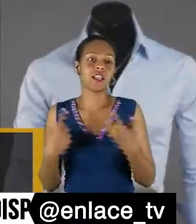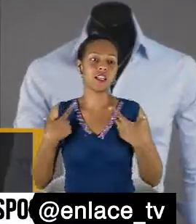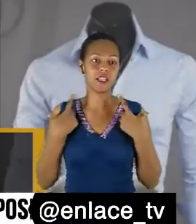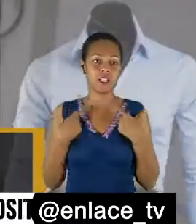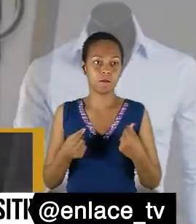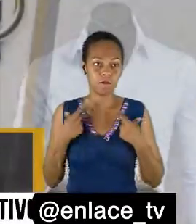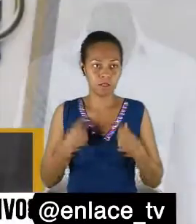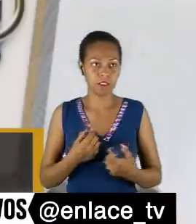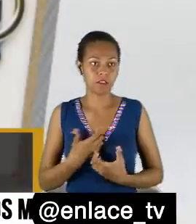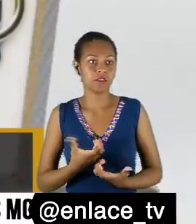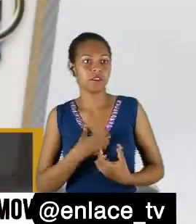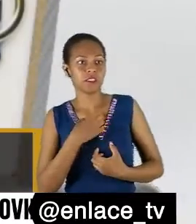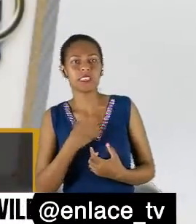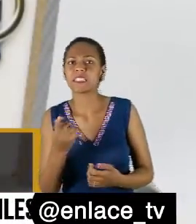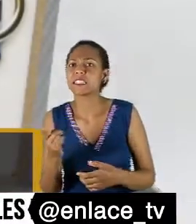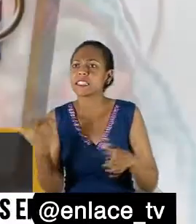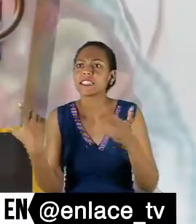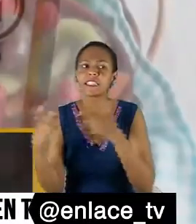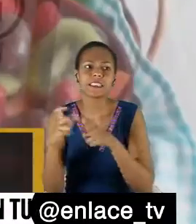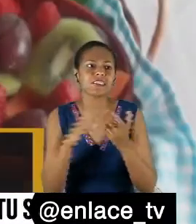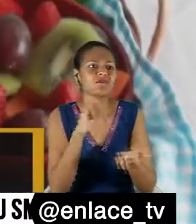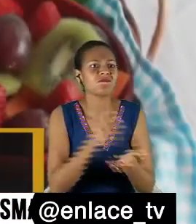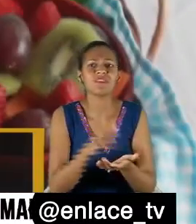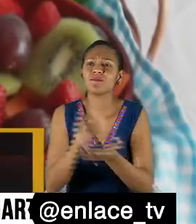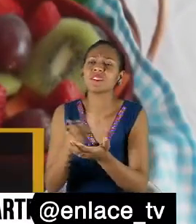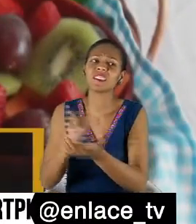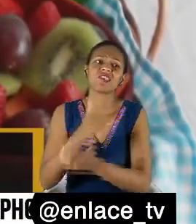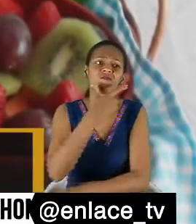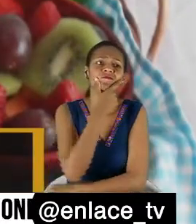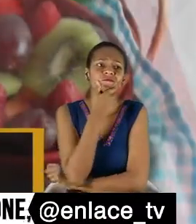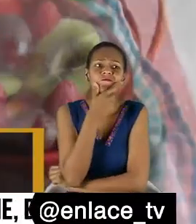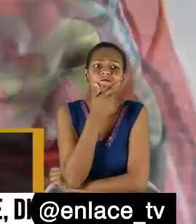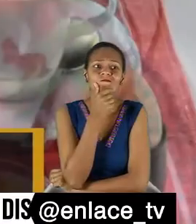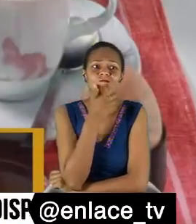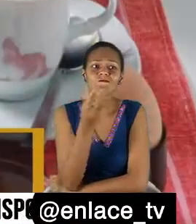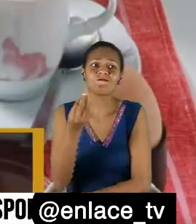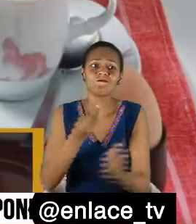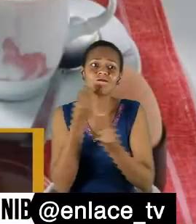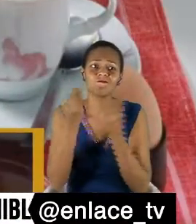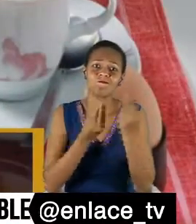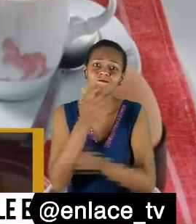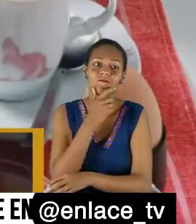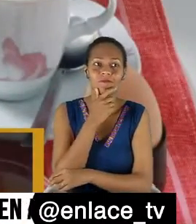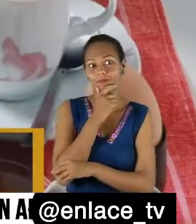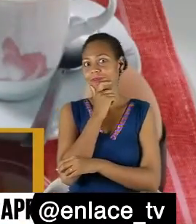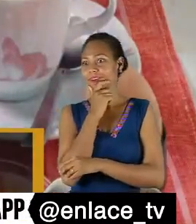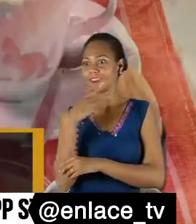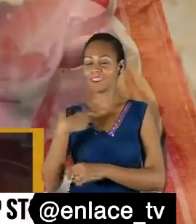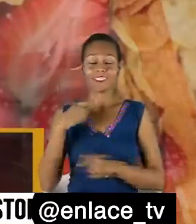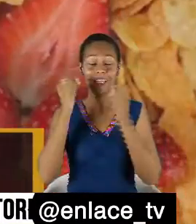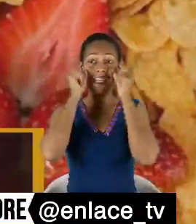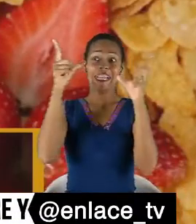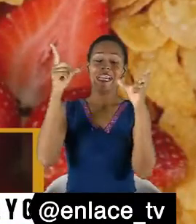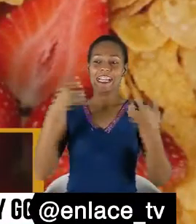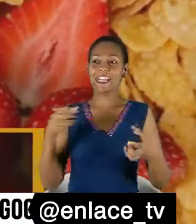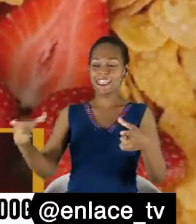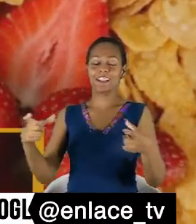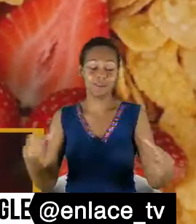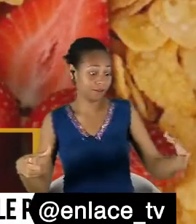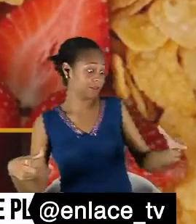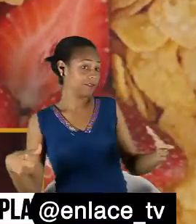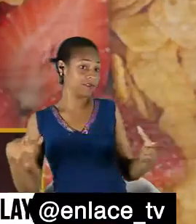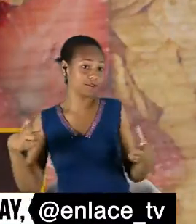cuando ya se han agotado los mismos regalos de siempre, es hora de acudir a otras opciones, como un desayuno sorpresa, una